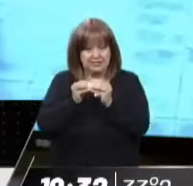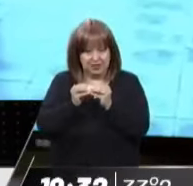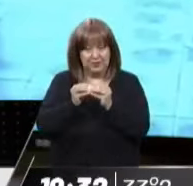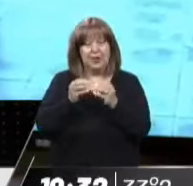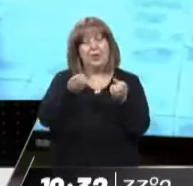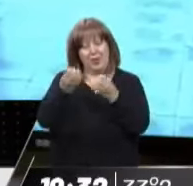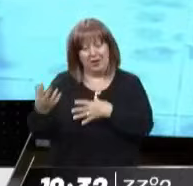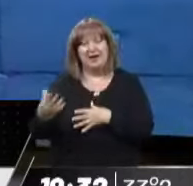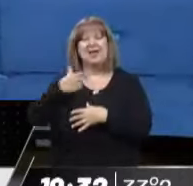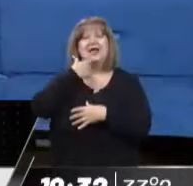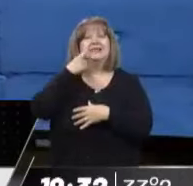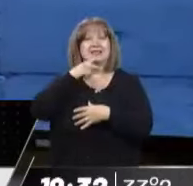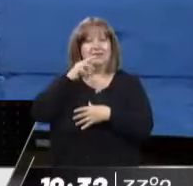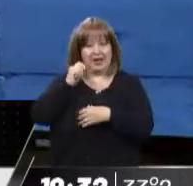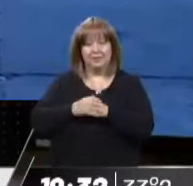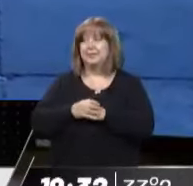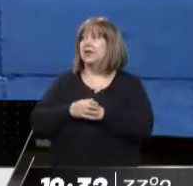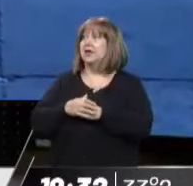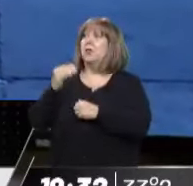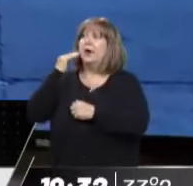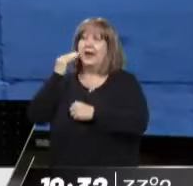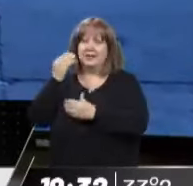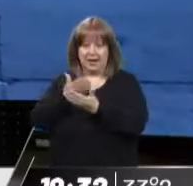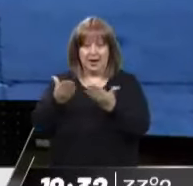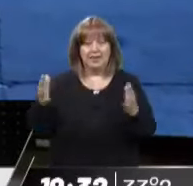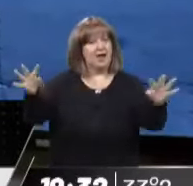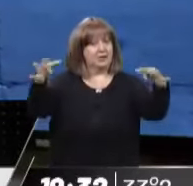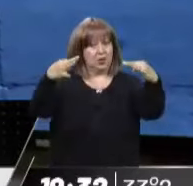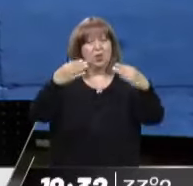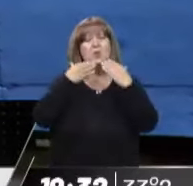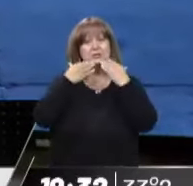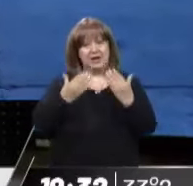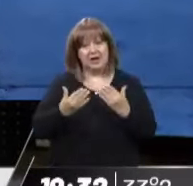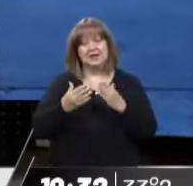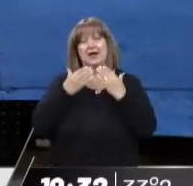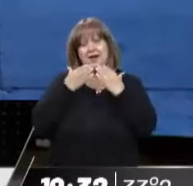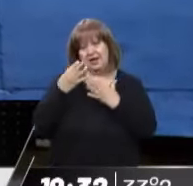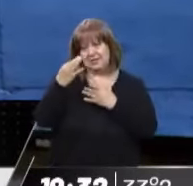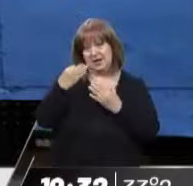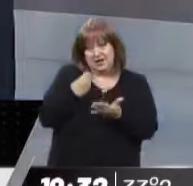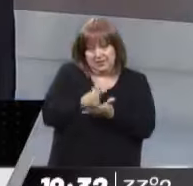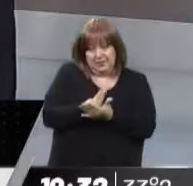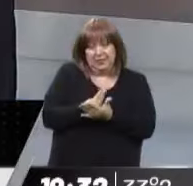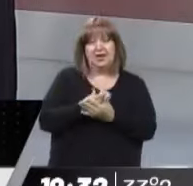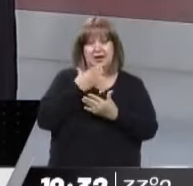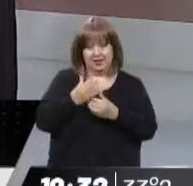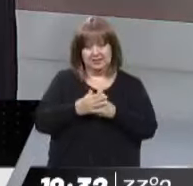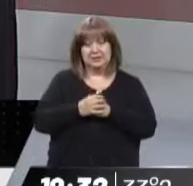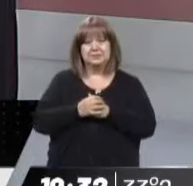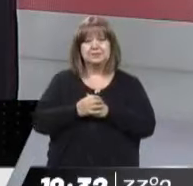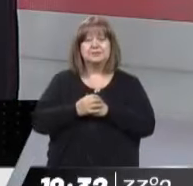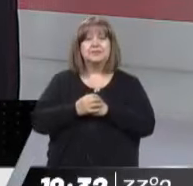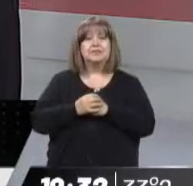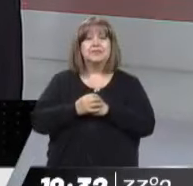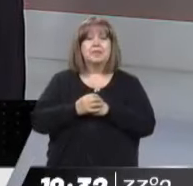estás? Sí. Bienvenida. Hola, Silvia. Buenas tardes. Buenas tardes a ustedes y a la audiencia. Gracias, chicos, por darme este lugar. Por favor, gracias por haber querido